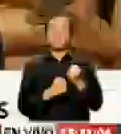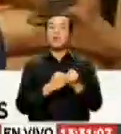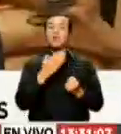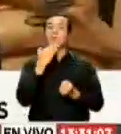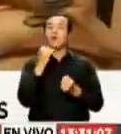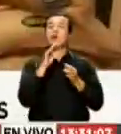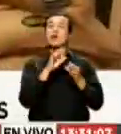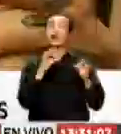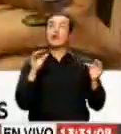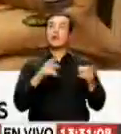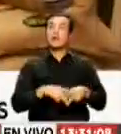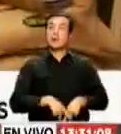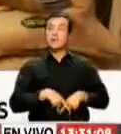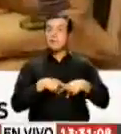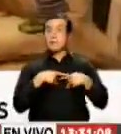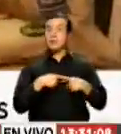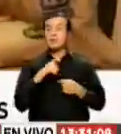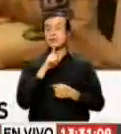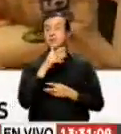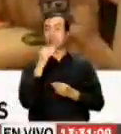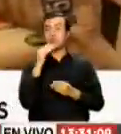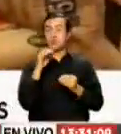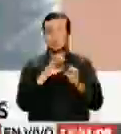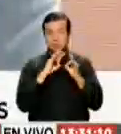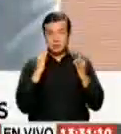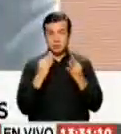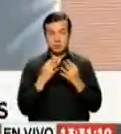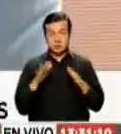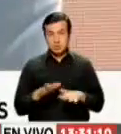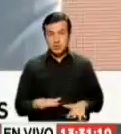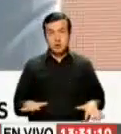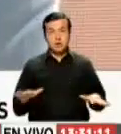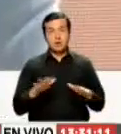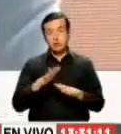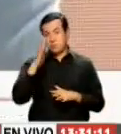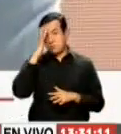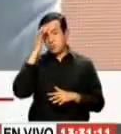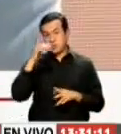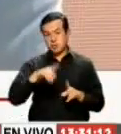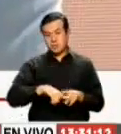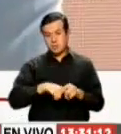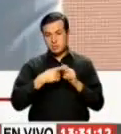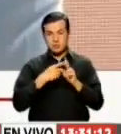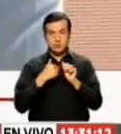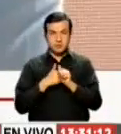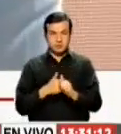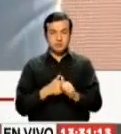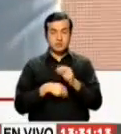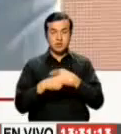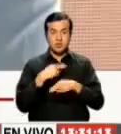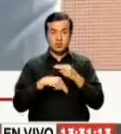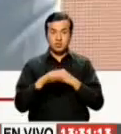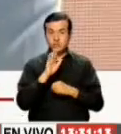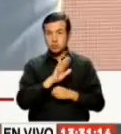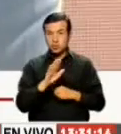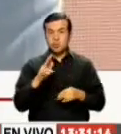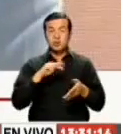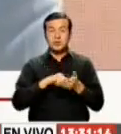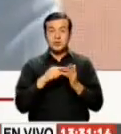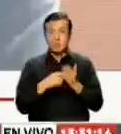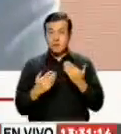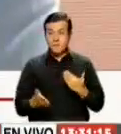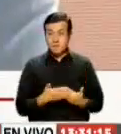mejorar la calidad de vida de cientos de familias. Porque iniciar y mantener un negocio no es